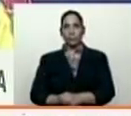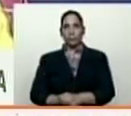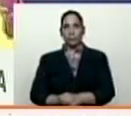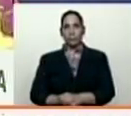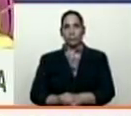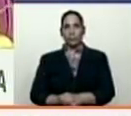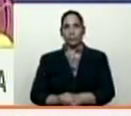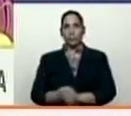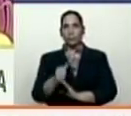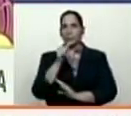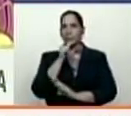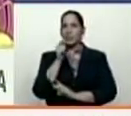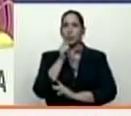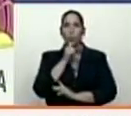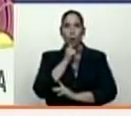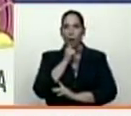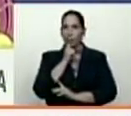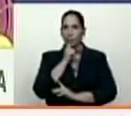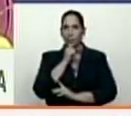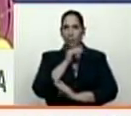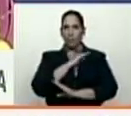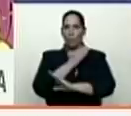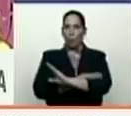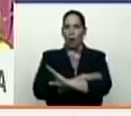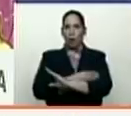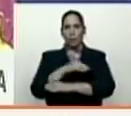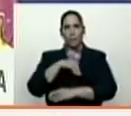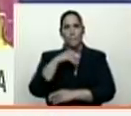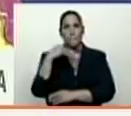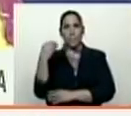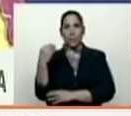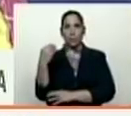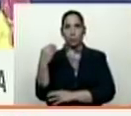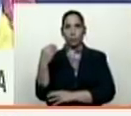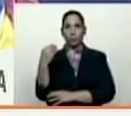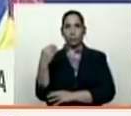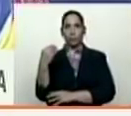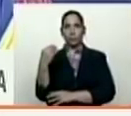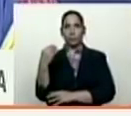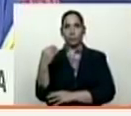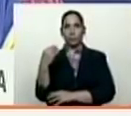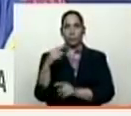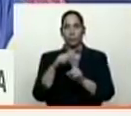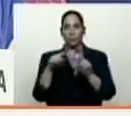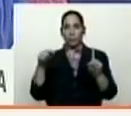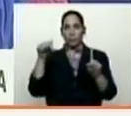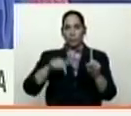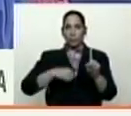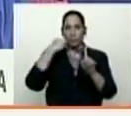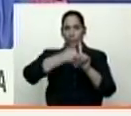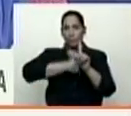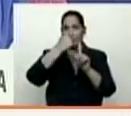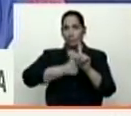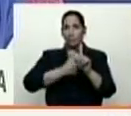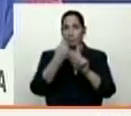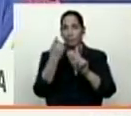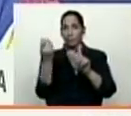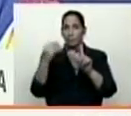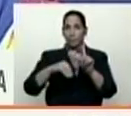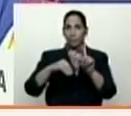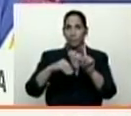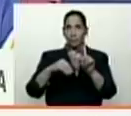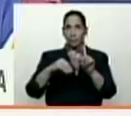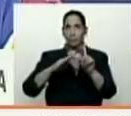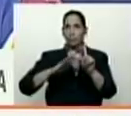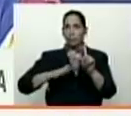Quien no tenga acerado el espíritu para estas batallas que vienen puede